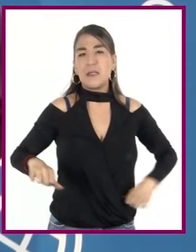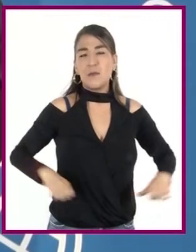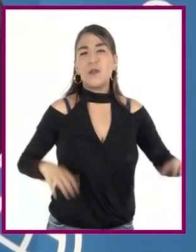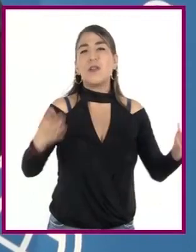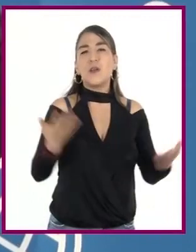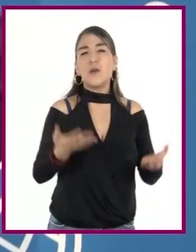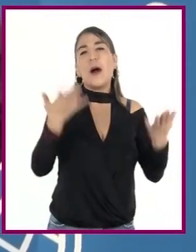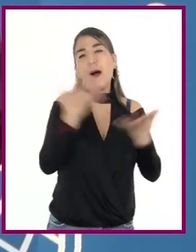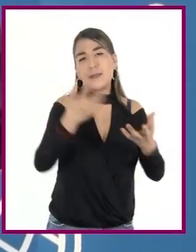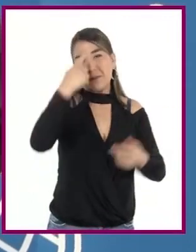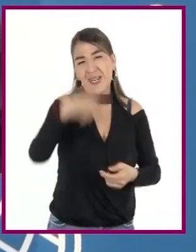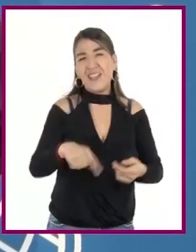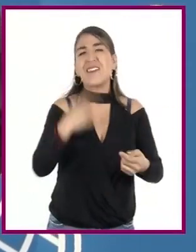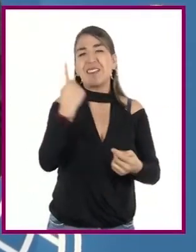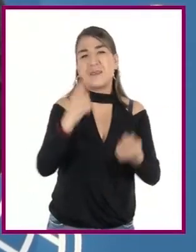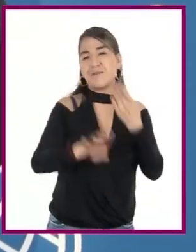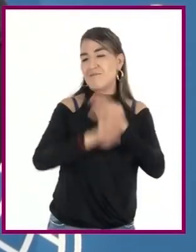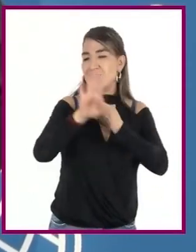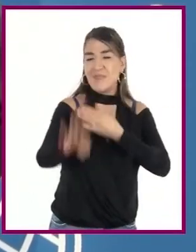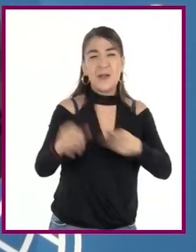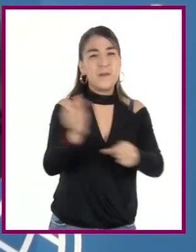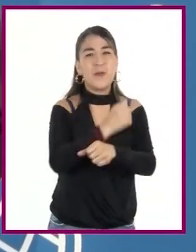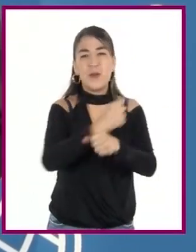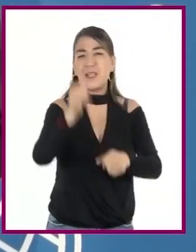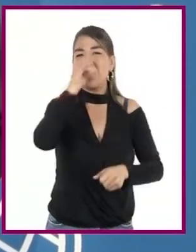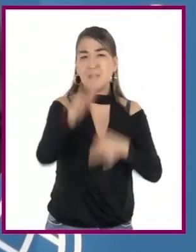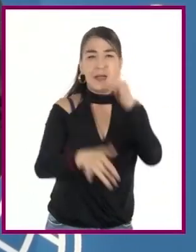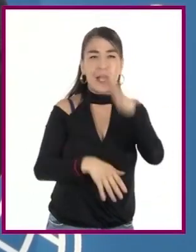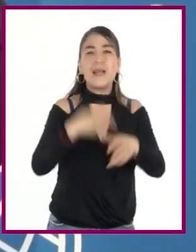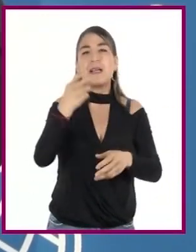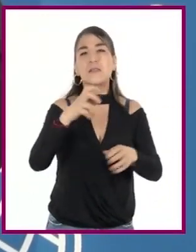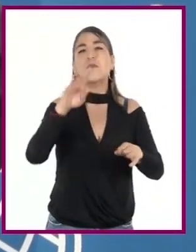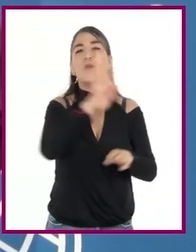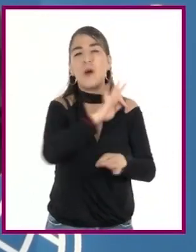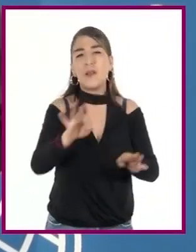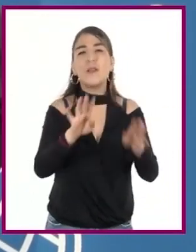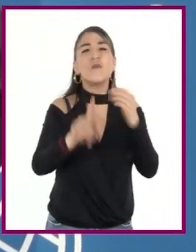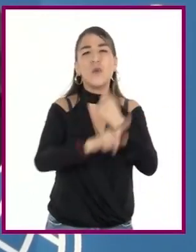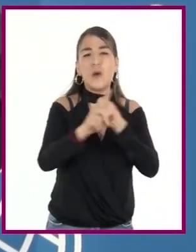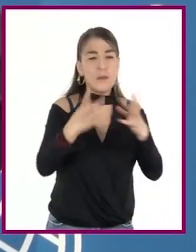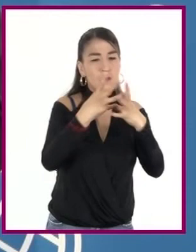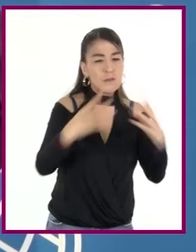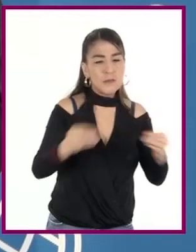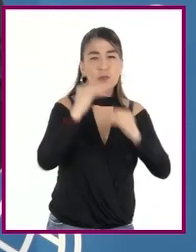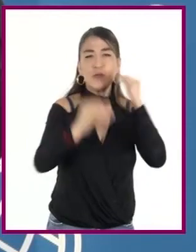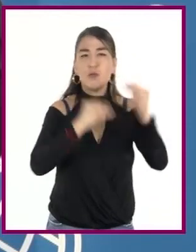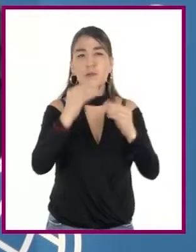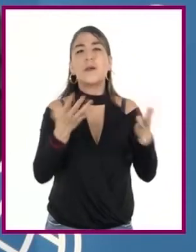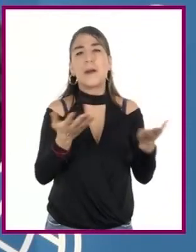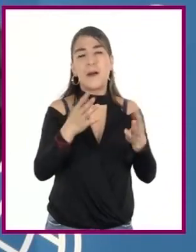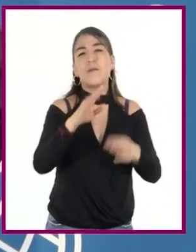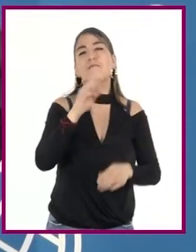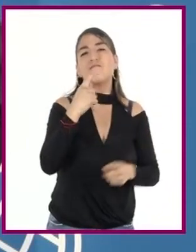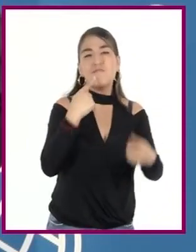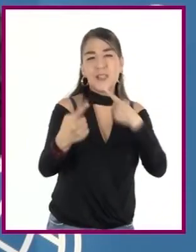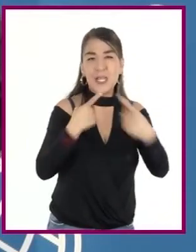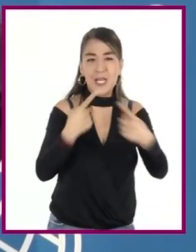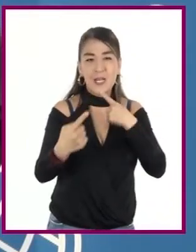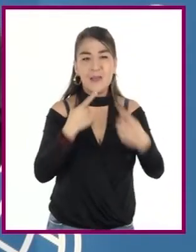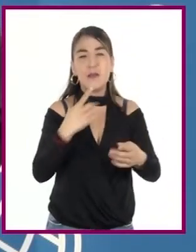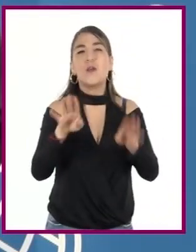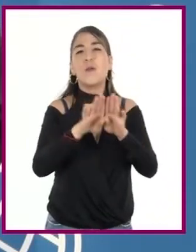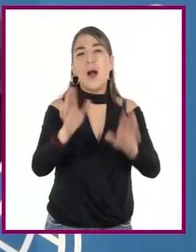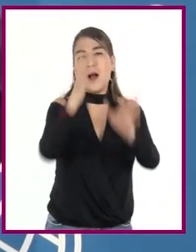comportamientos que rechazan la violencia y previenen los conflictos, solucionando los problemas mediante el diálogo y